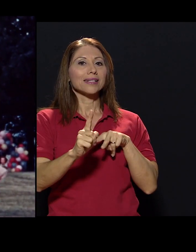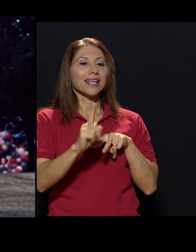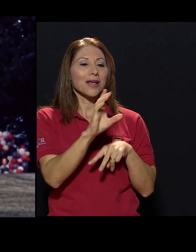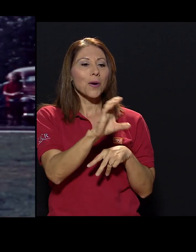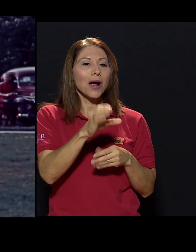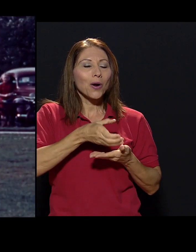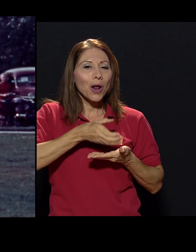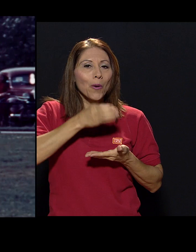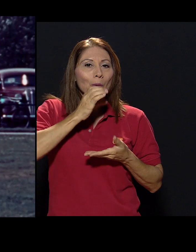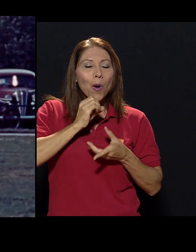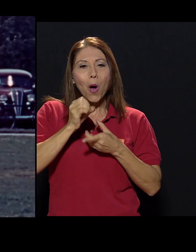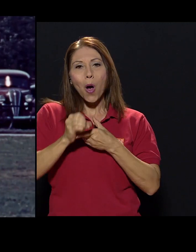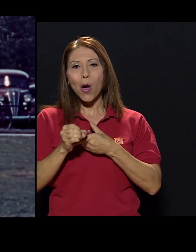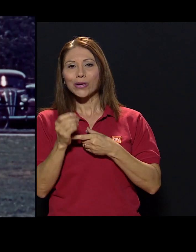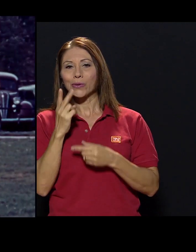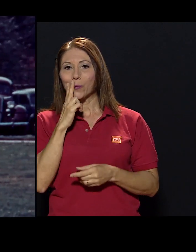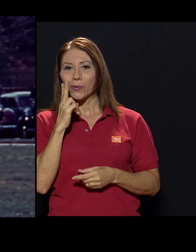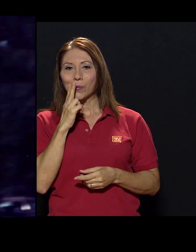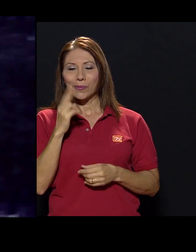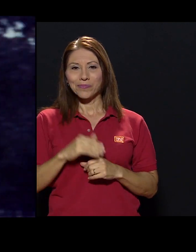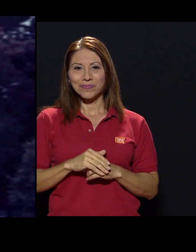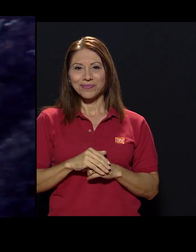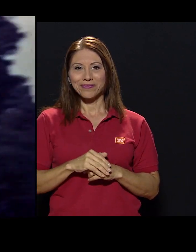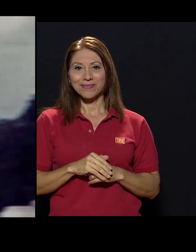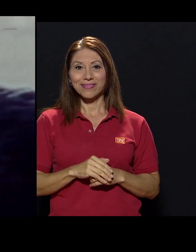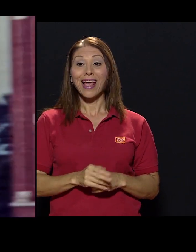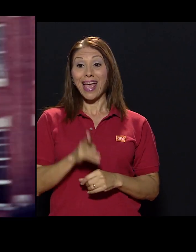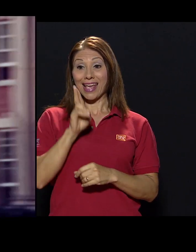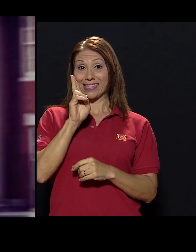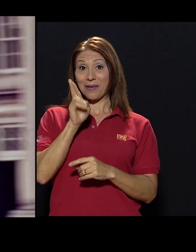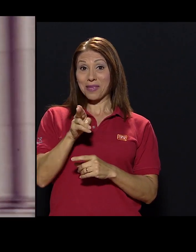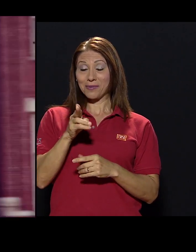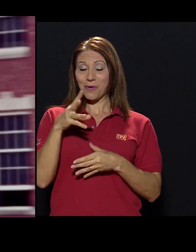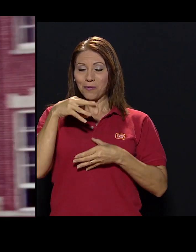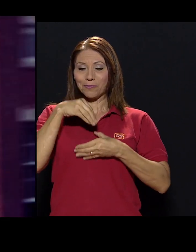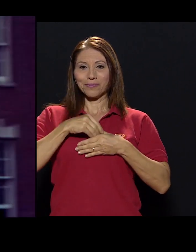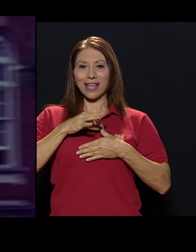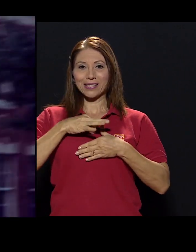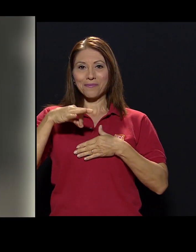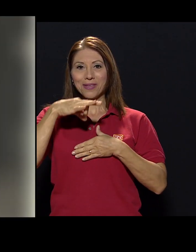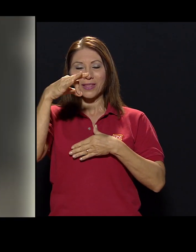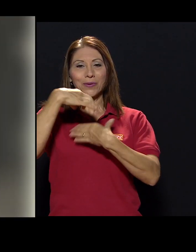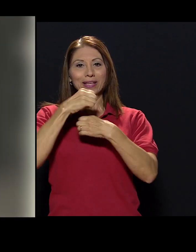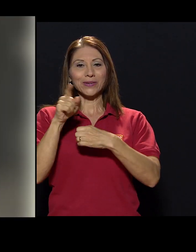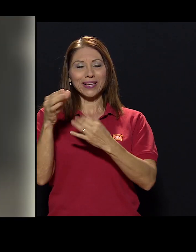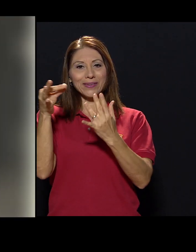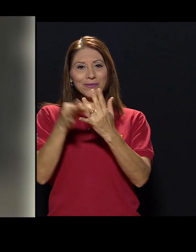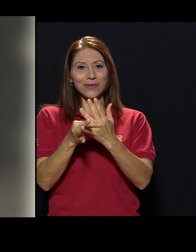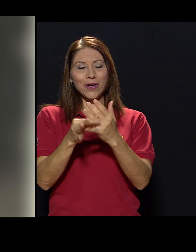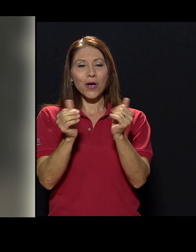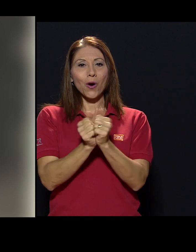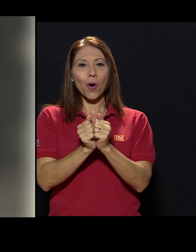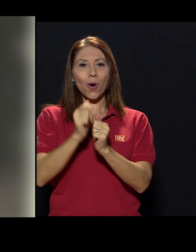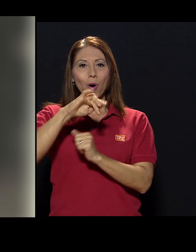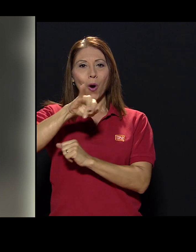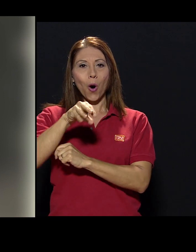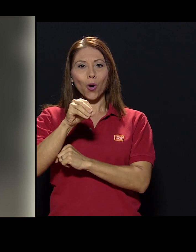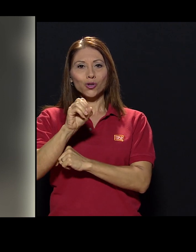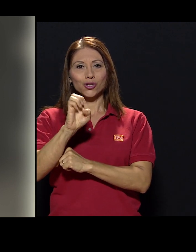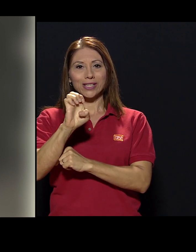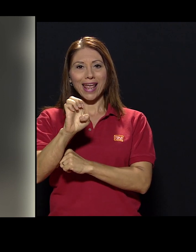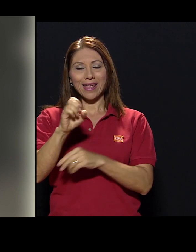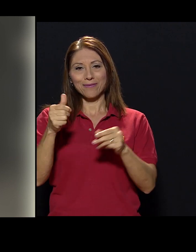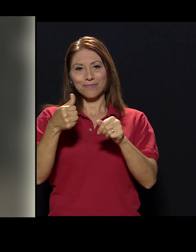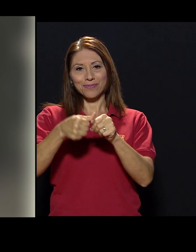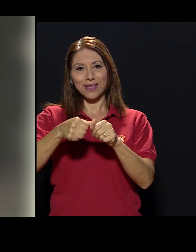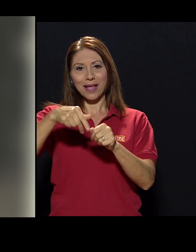La aburría Y prefería Escaparse A tomar Coca-Cola Y fumar cigarrillos Y fue este mismo espíritu